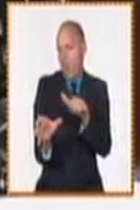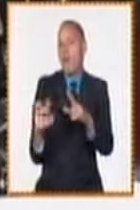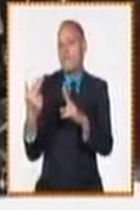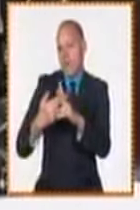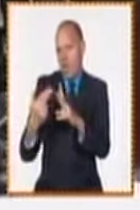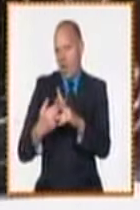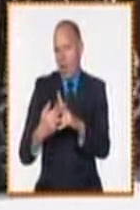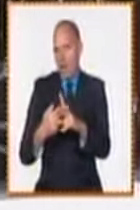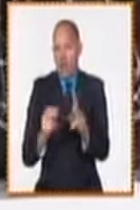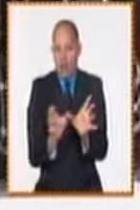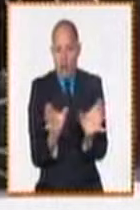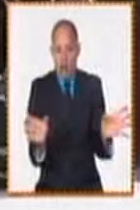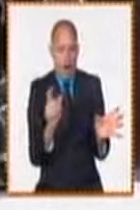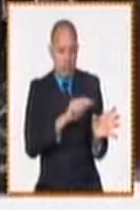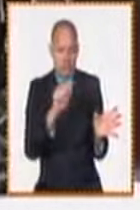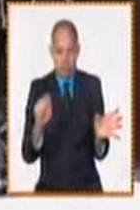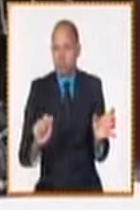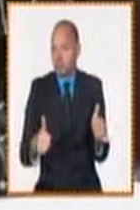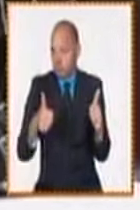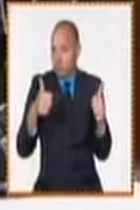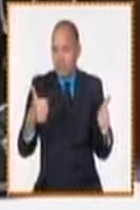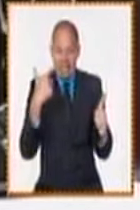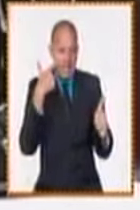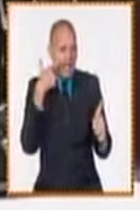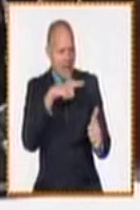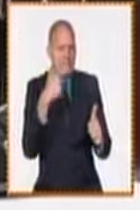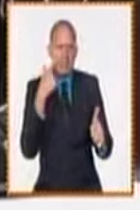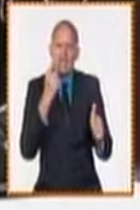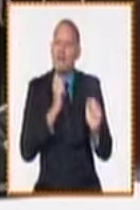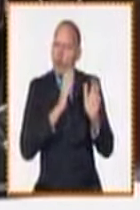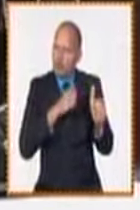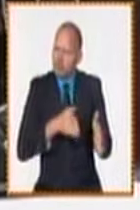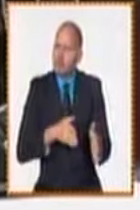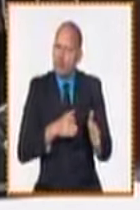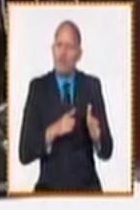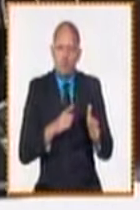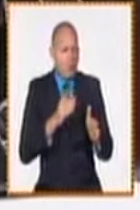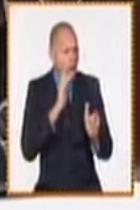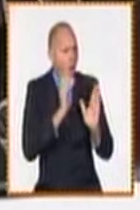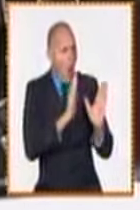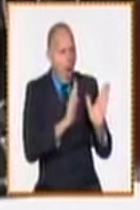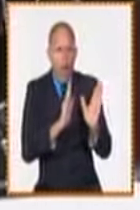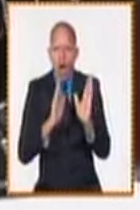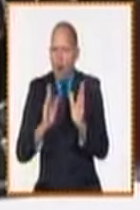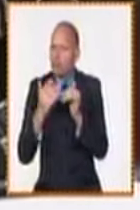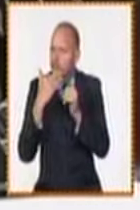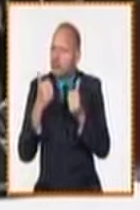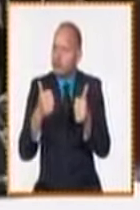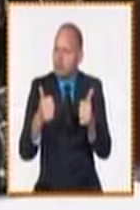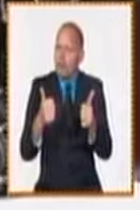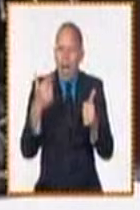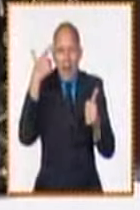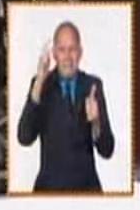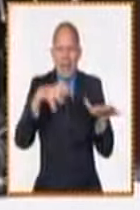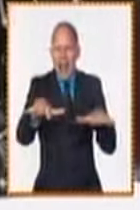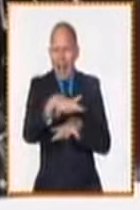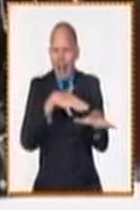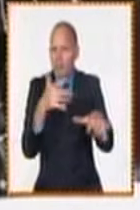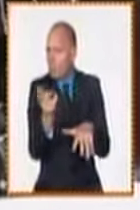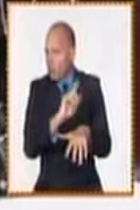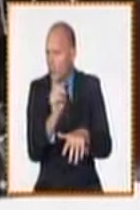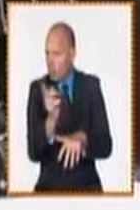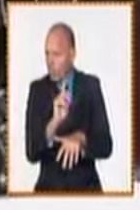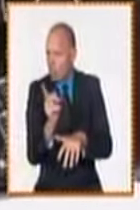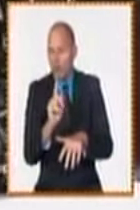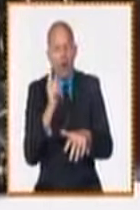militar y de una disciplina dentro de las fuerzas patrióticas. Y es alacionador, Randy, contarle al pueblo de